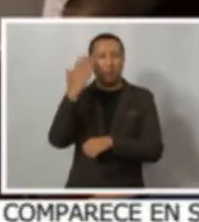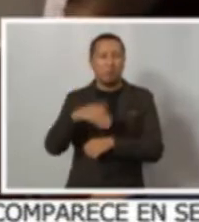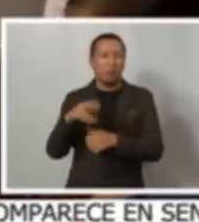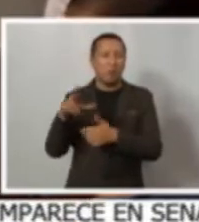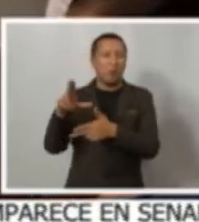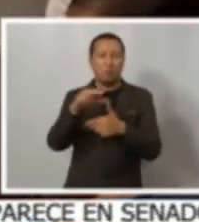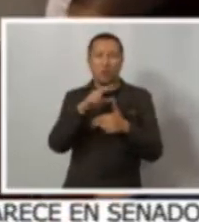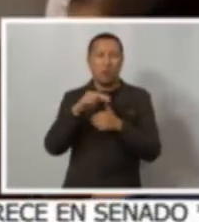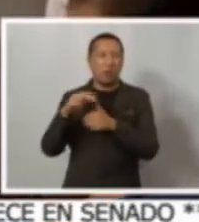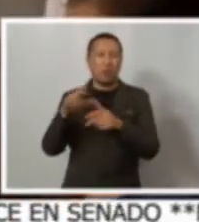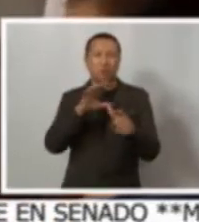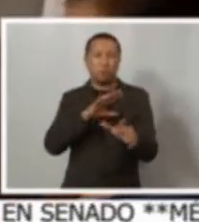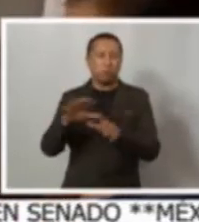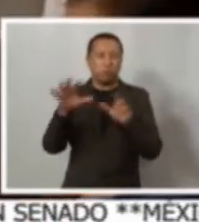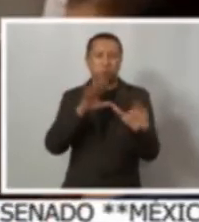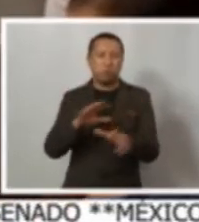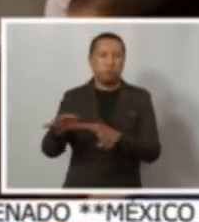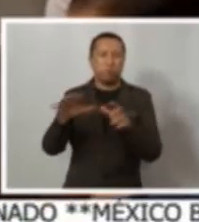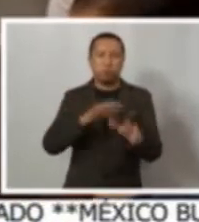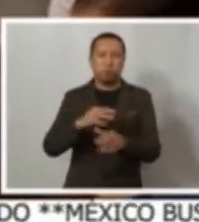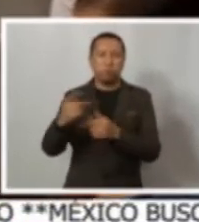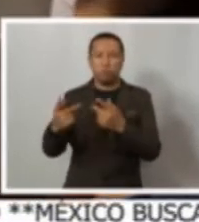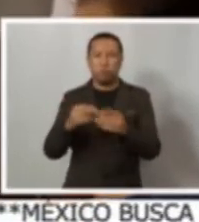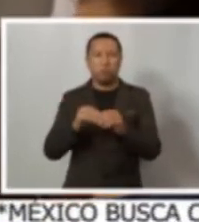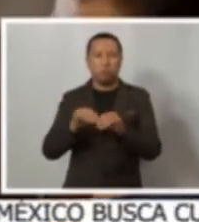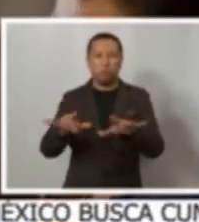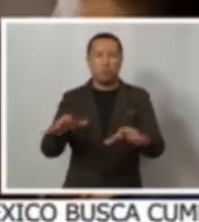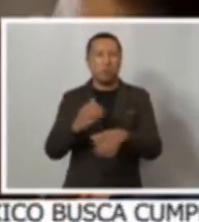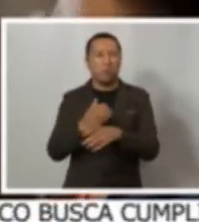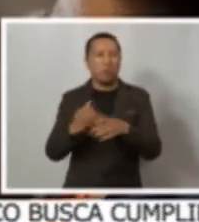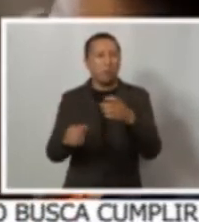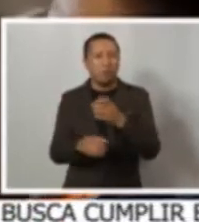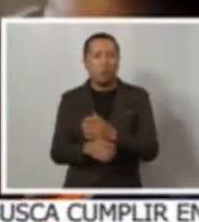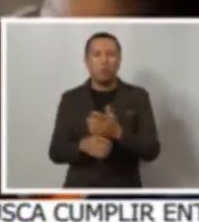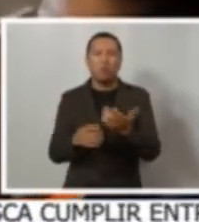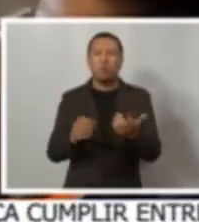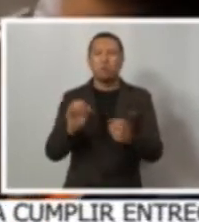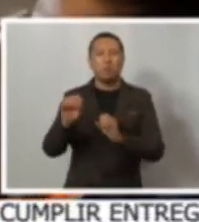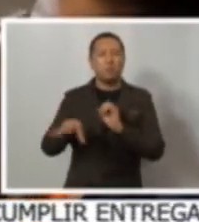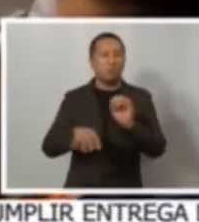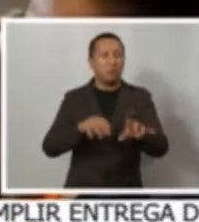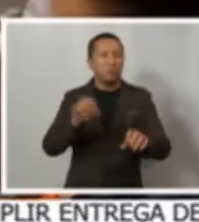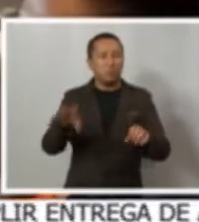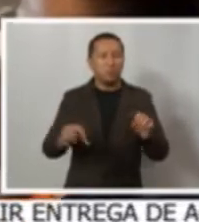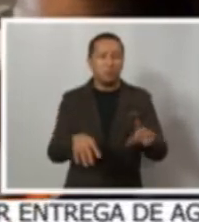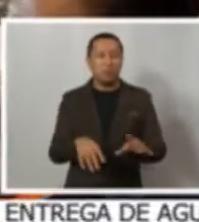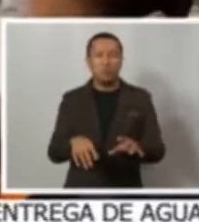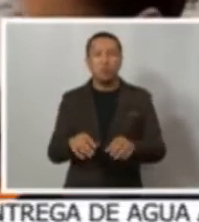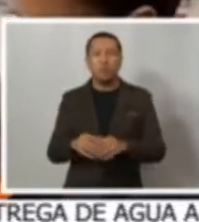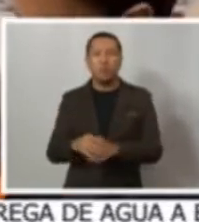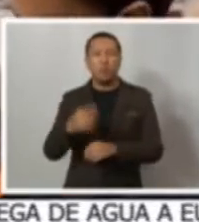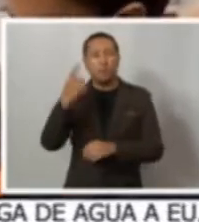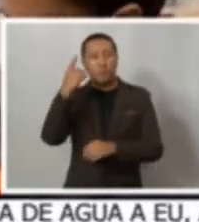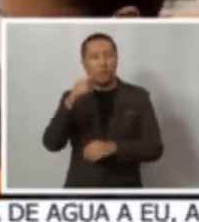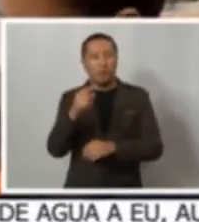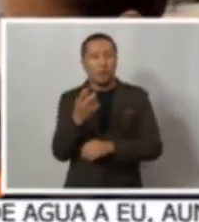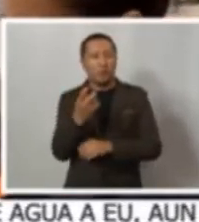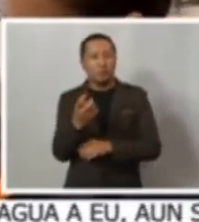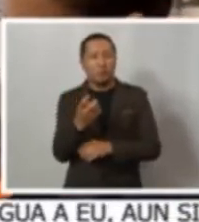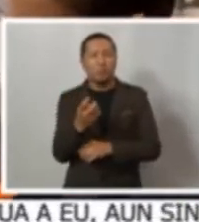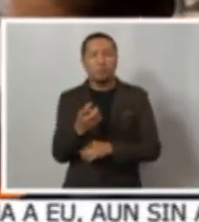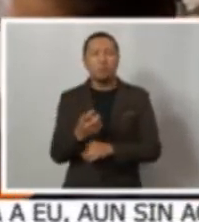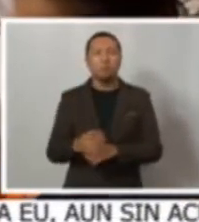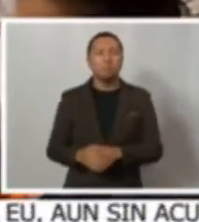ramas, árboles o algunos objetos que sean proyectiles y que